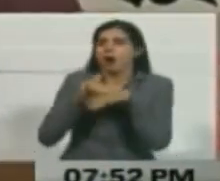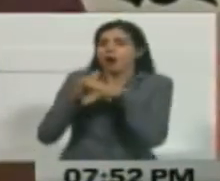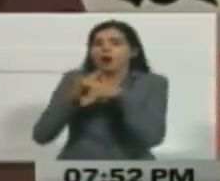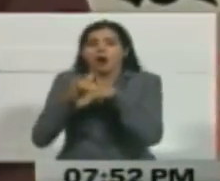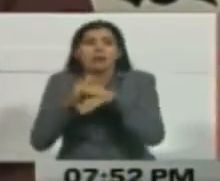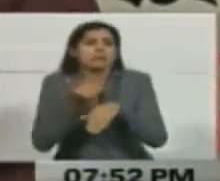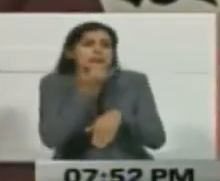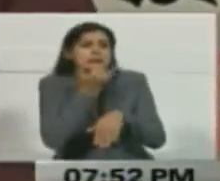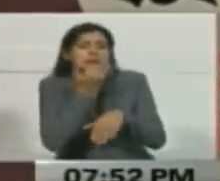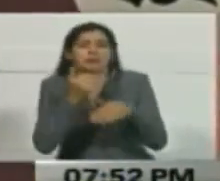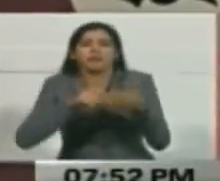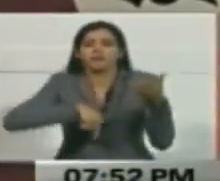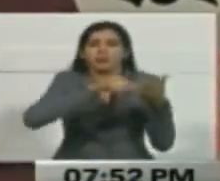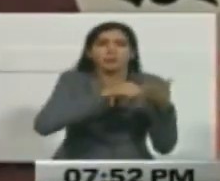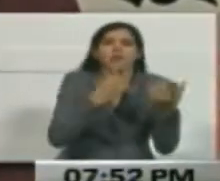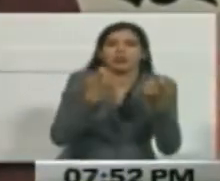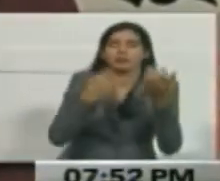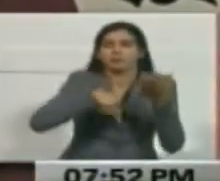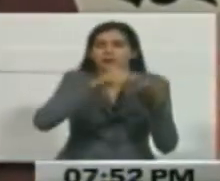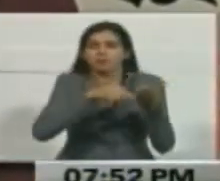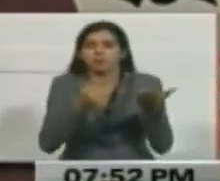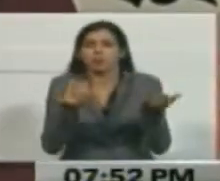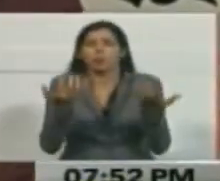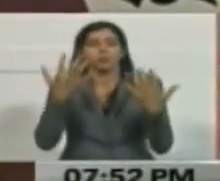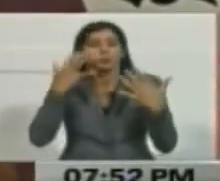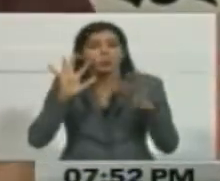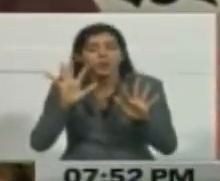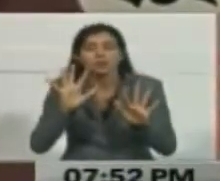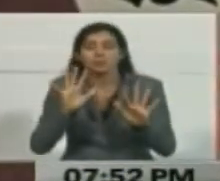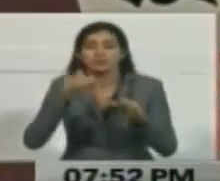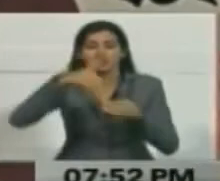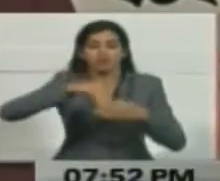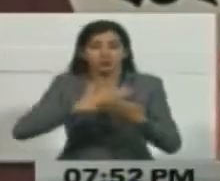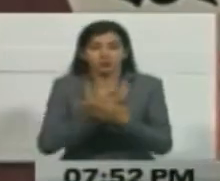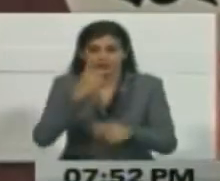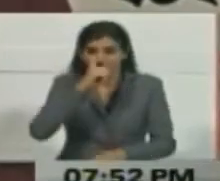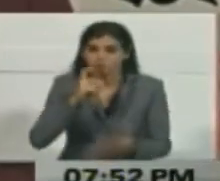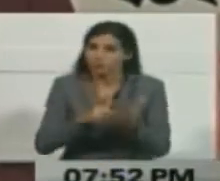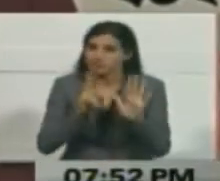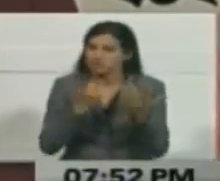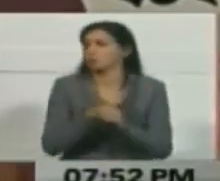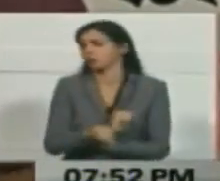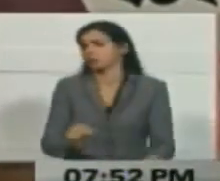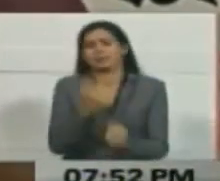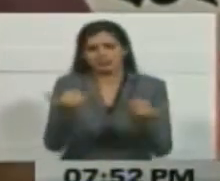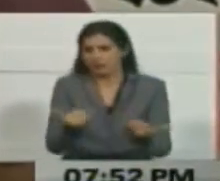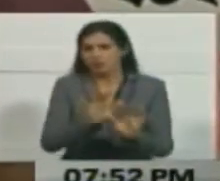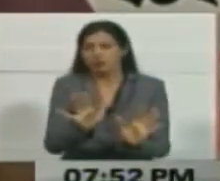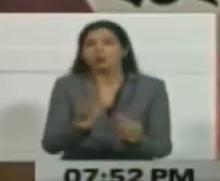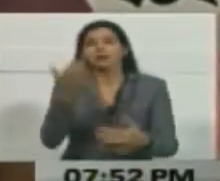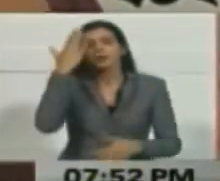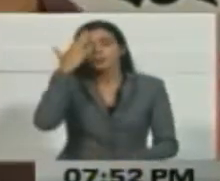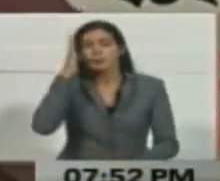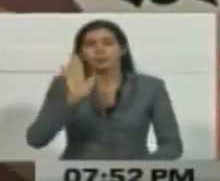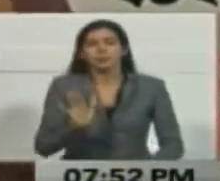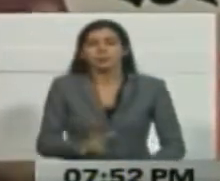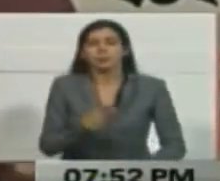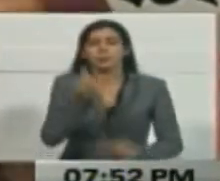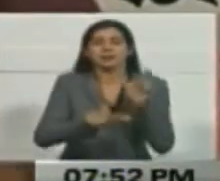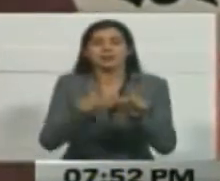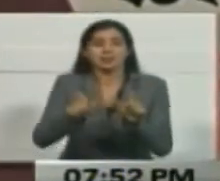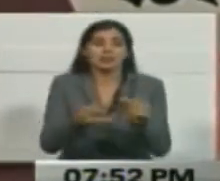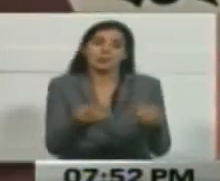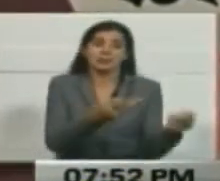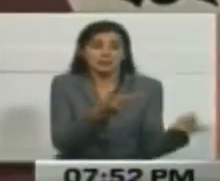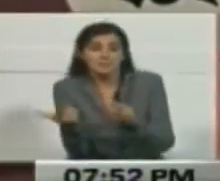las firmas o de el supuesto referendo, que ya es imposible que se haga en el 2016, tratar de que la gente los